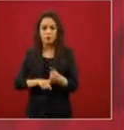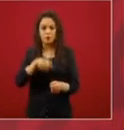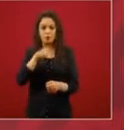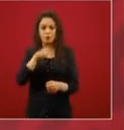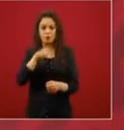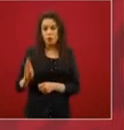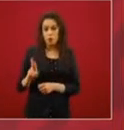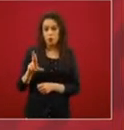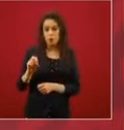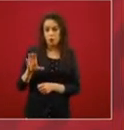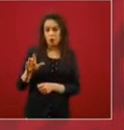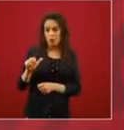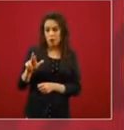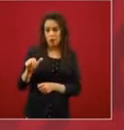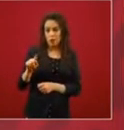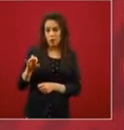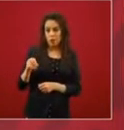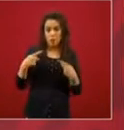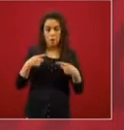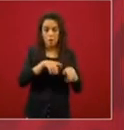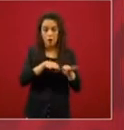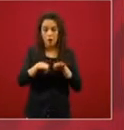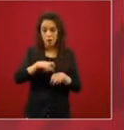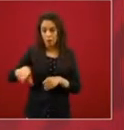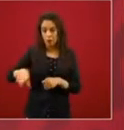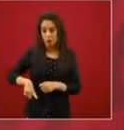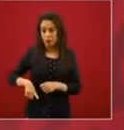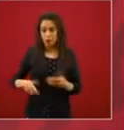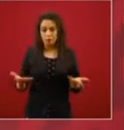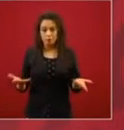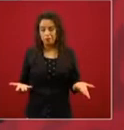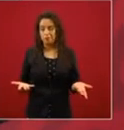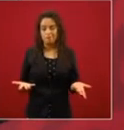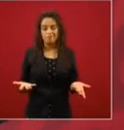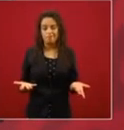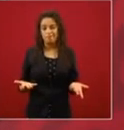entonces no